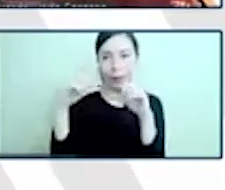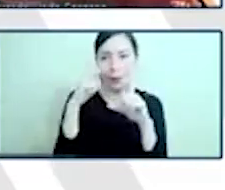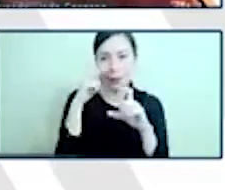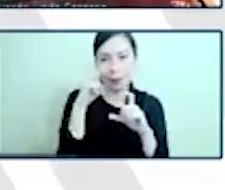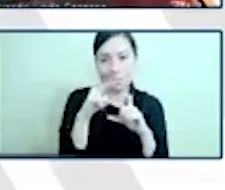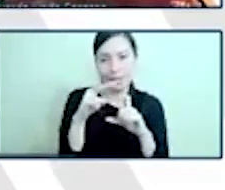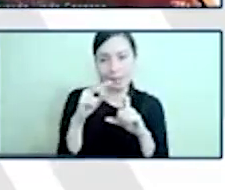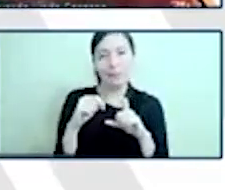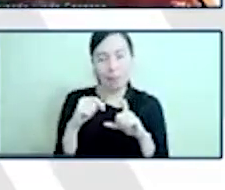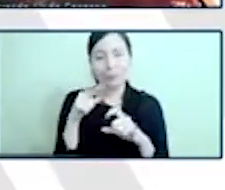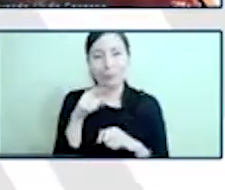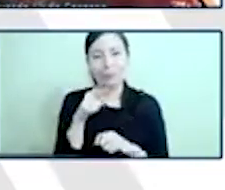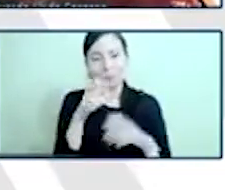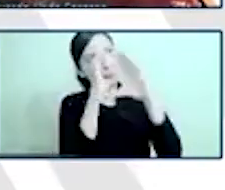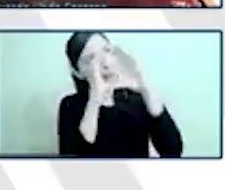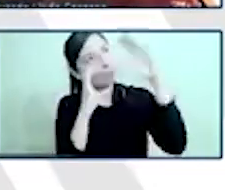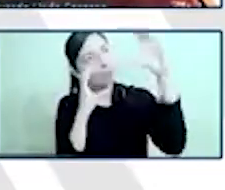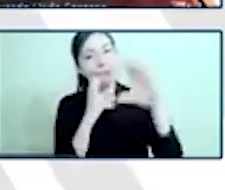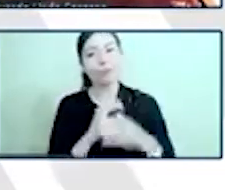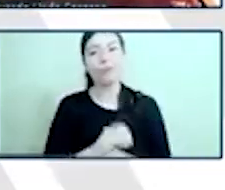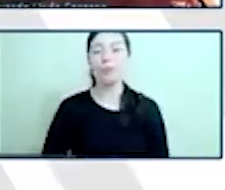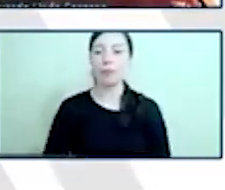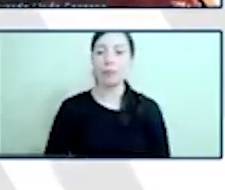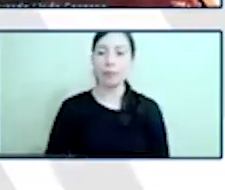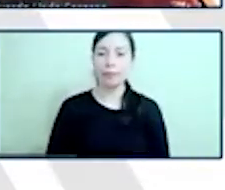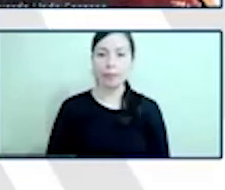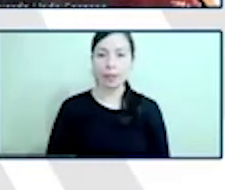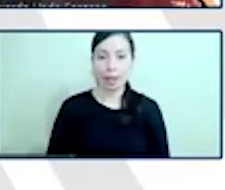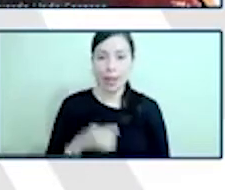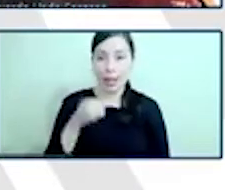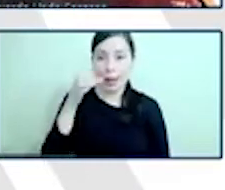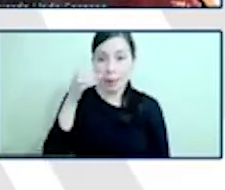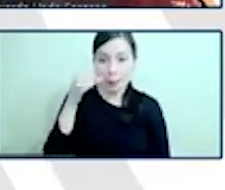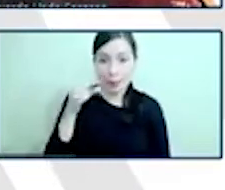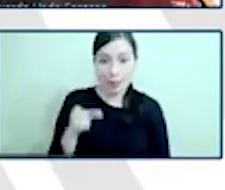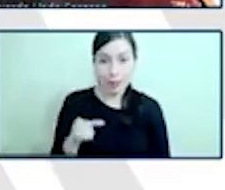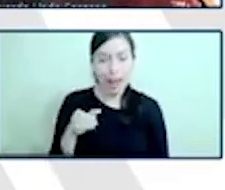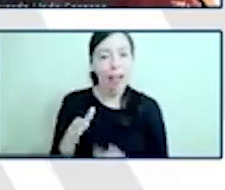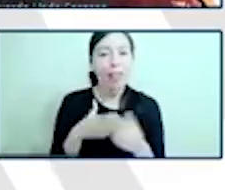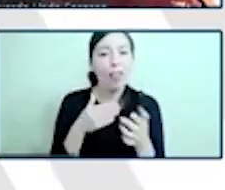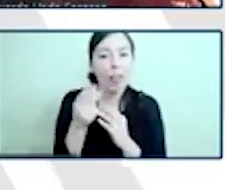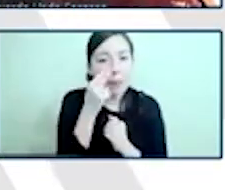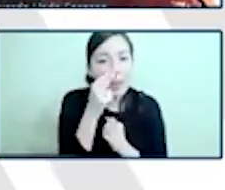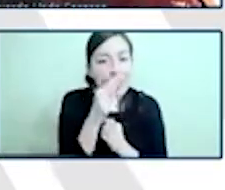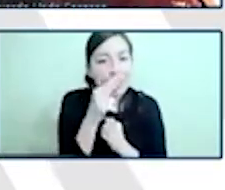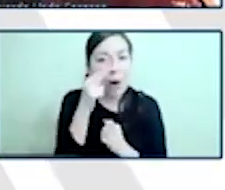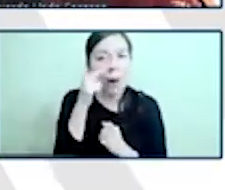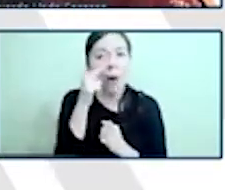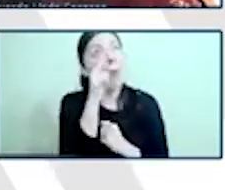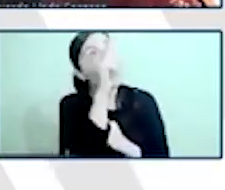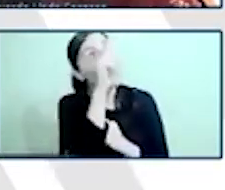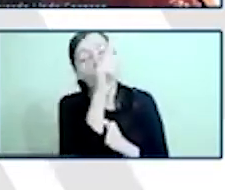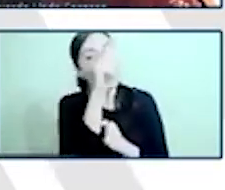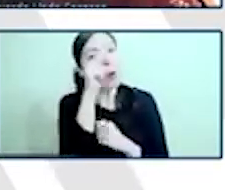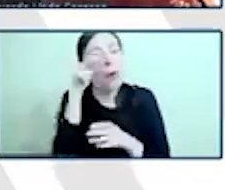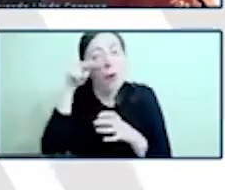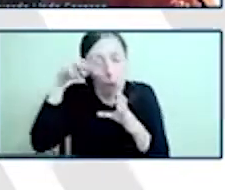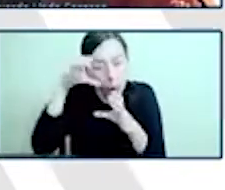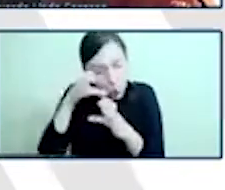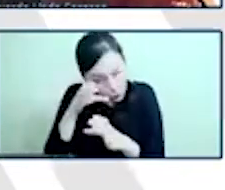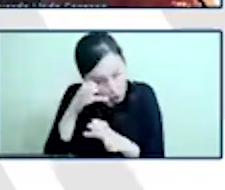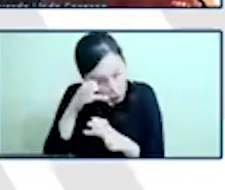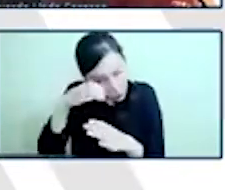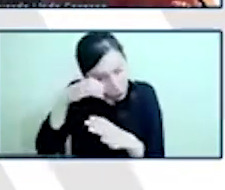algo que podría llamarles la atención es que la persona está mirando hacia abajo, casi como si fuera un microscopio, en lugar de estar mirando hacia